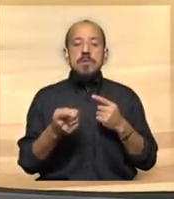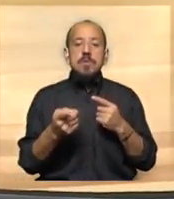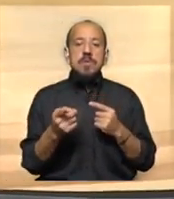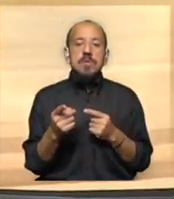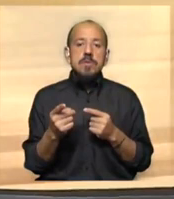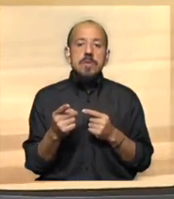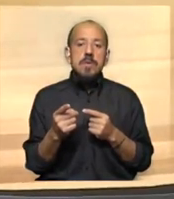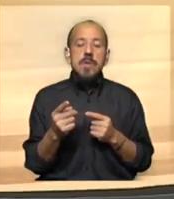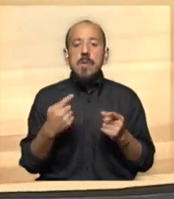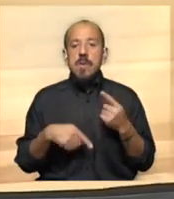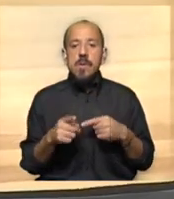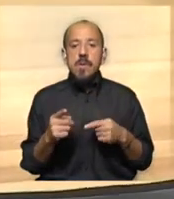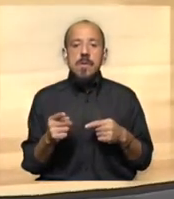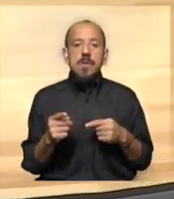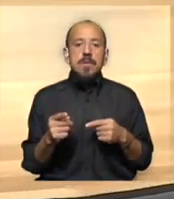Entonces